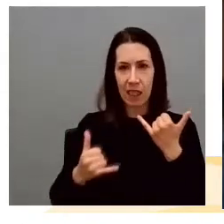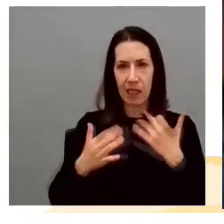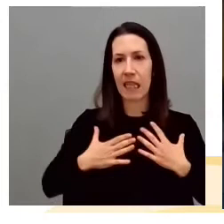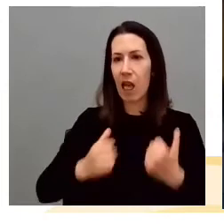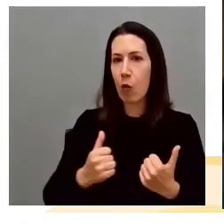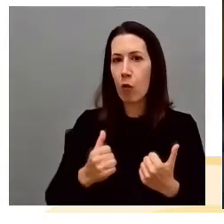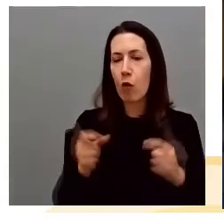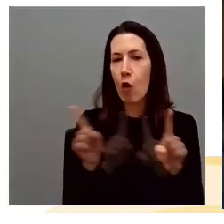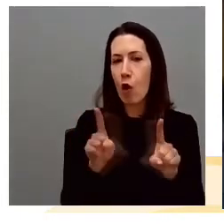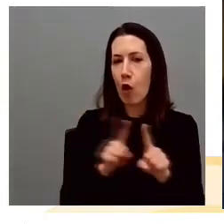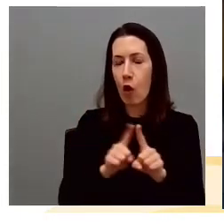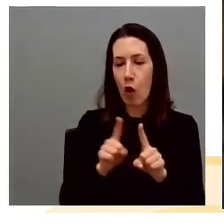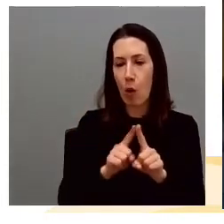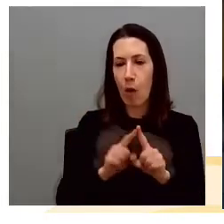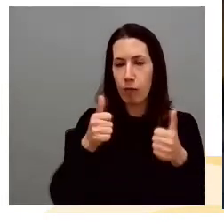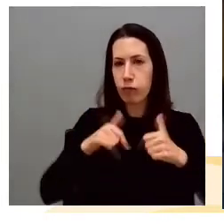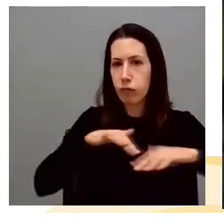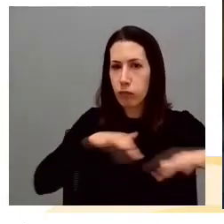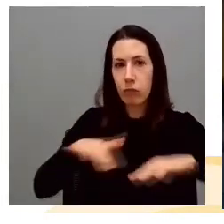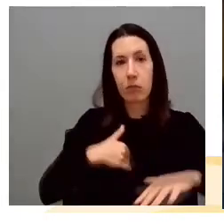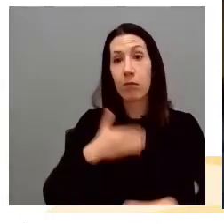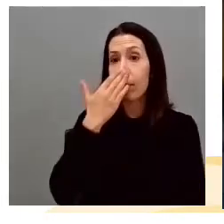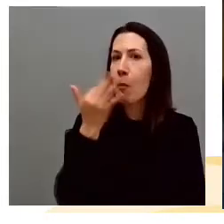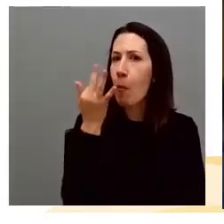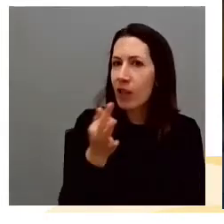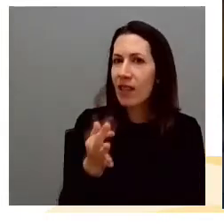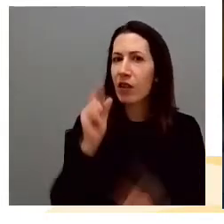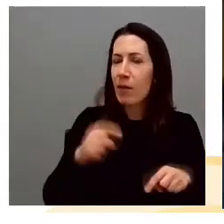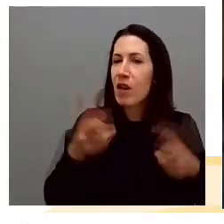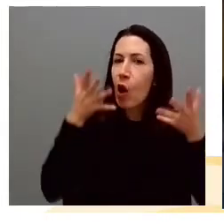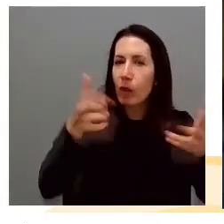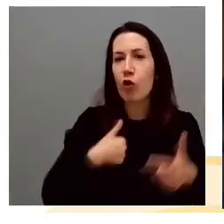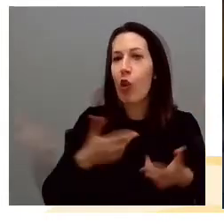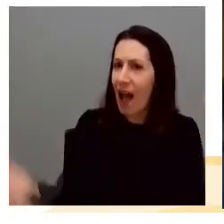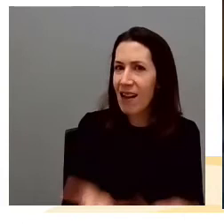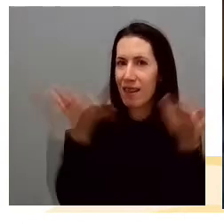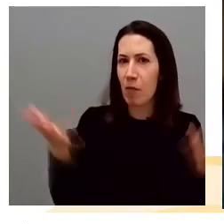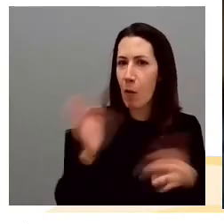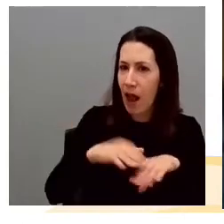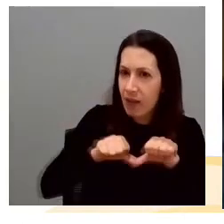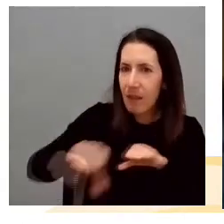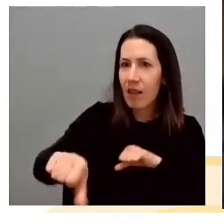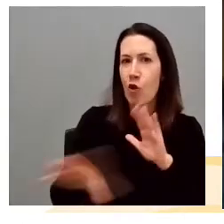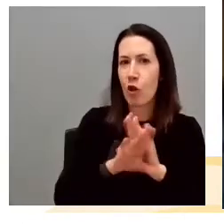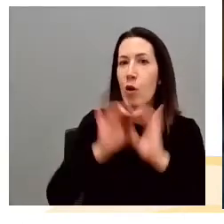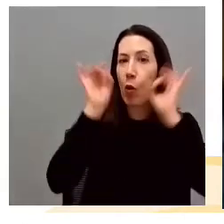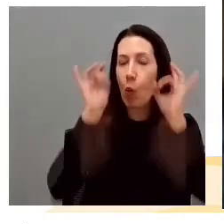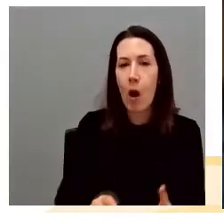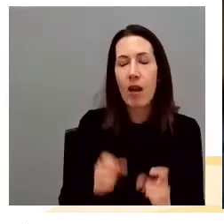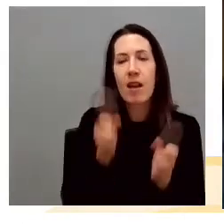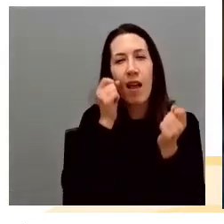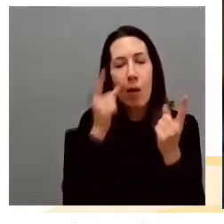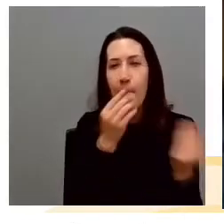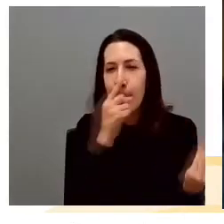una especie de ebullición que es muy saludable, muy recomendable, que yo animo a que sigáis. Se aprecia, se percibe